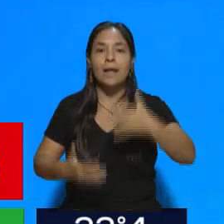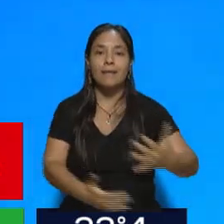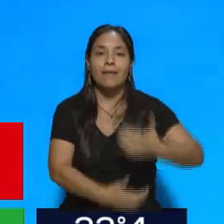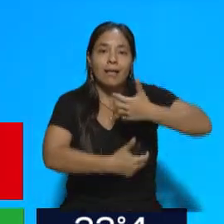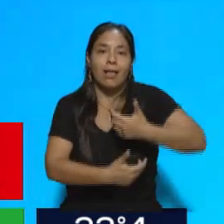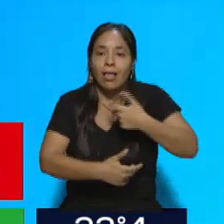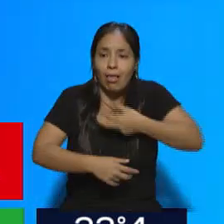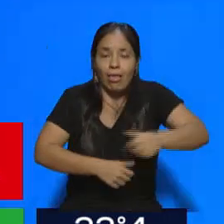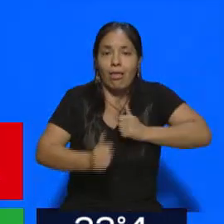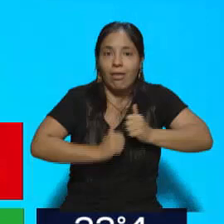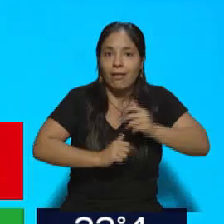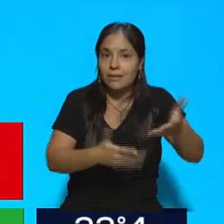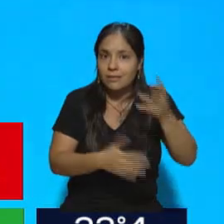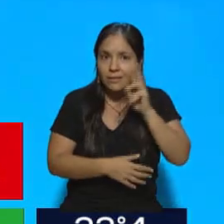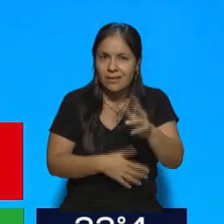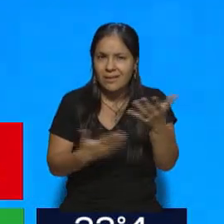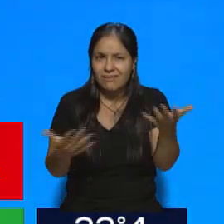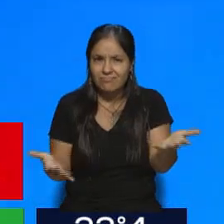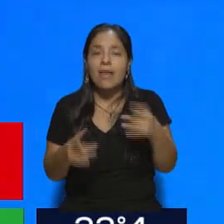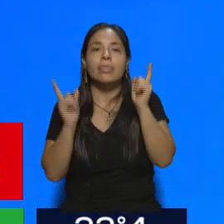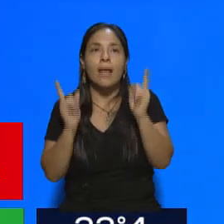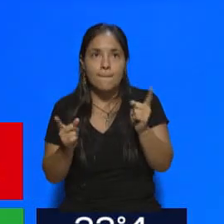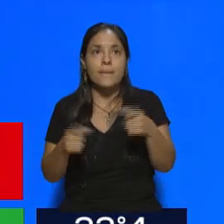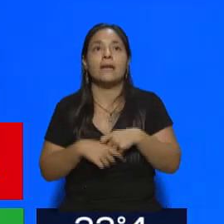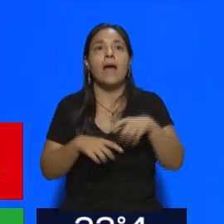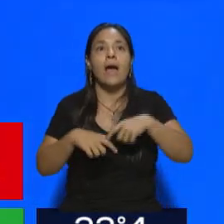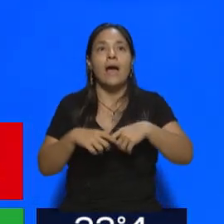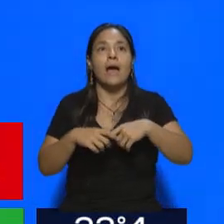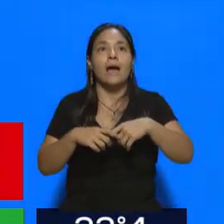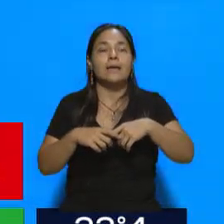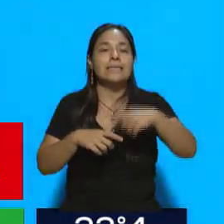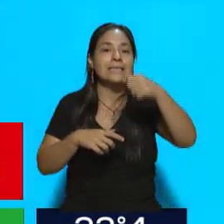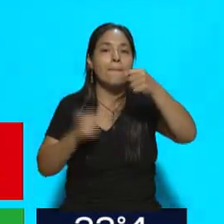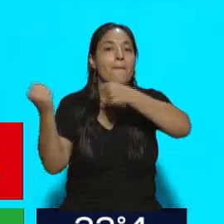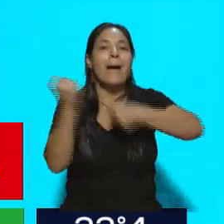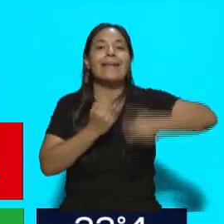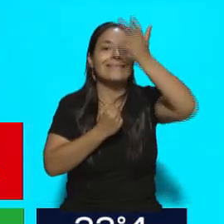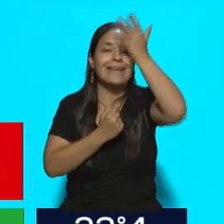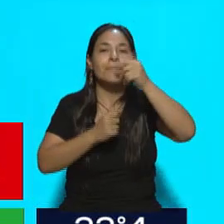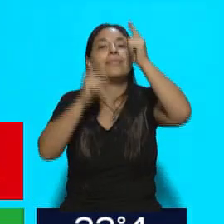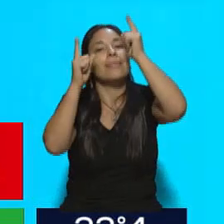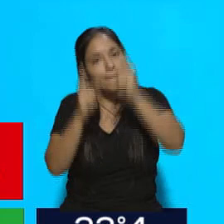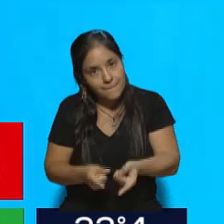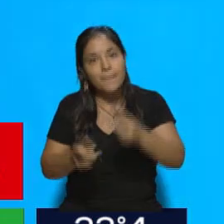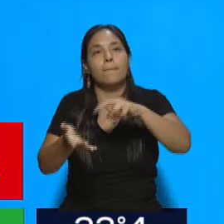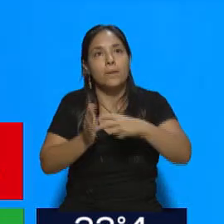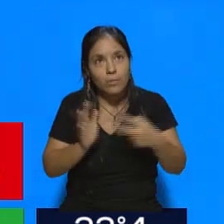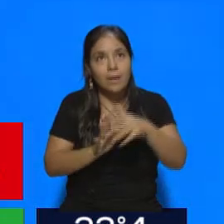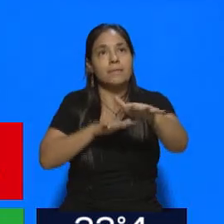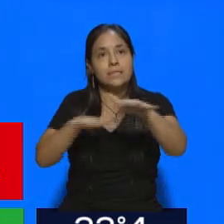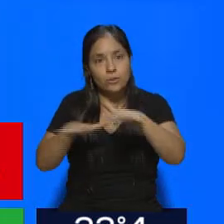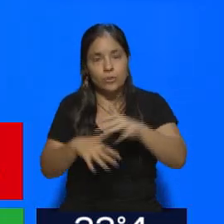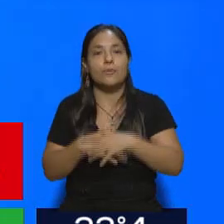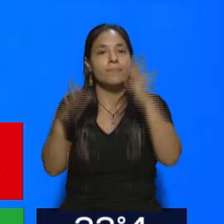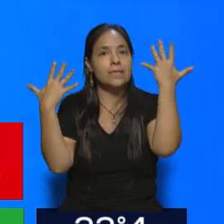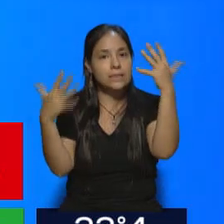en el acceso al Parque General San Martín, a eso de las 6 de la tarde, se dio otra situación con un par de